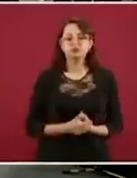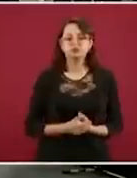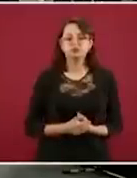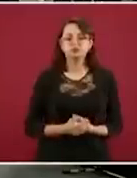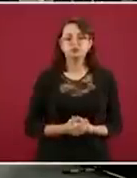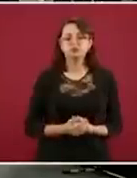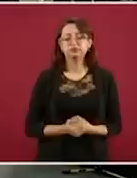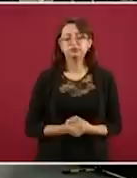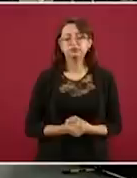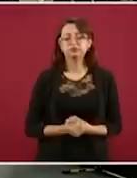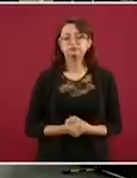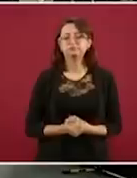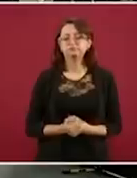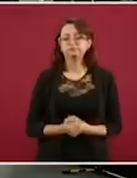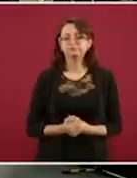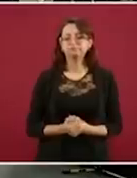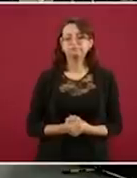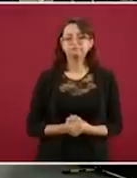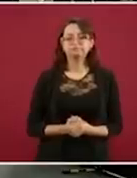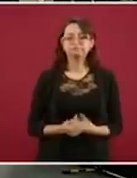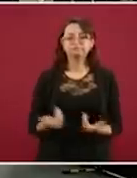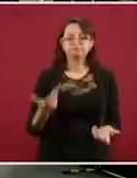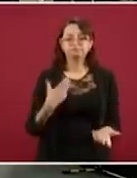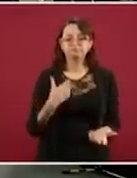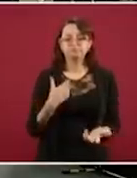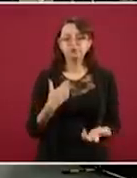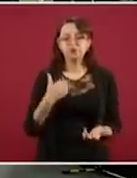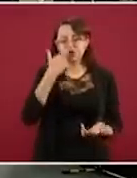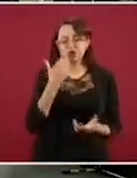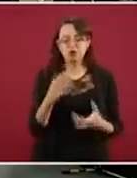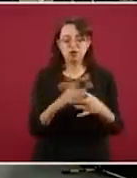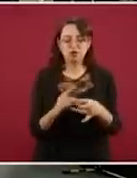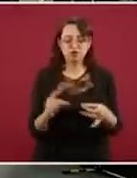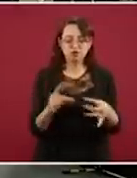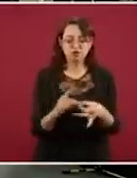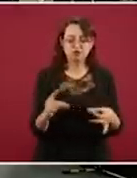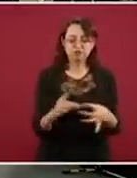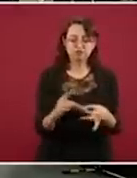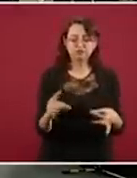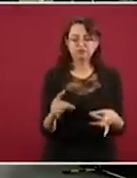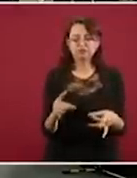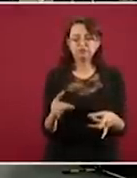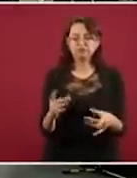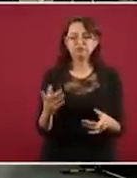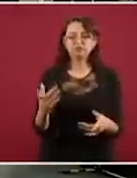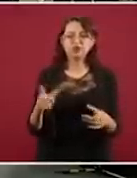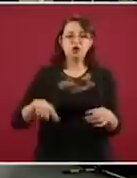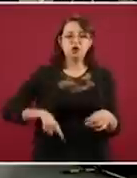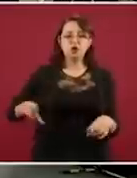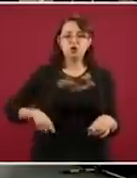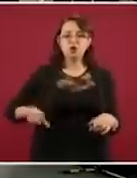miren, yo les explico cómo gobernamos,